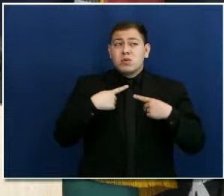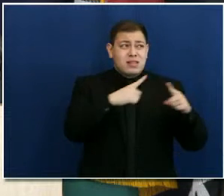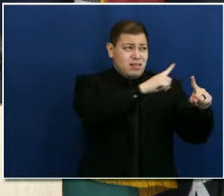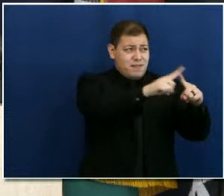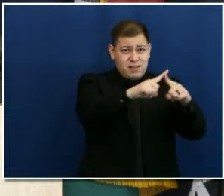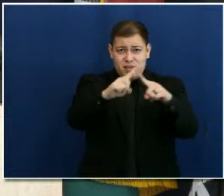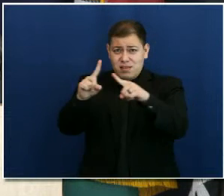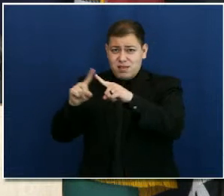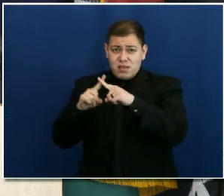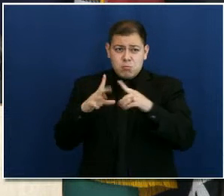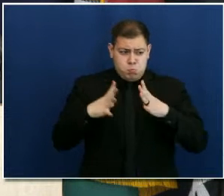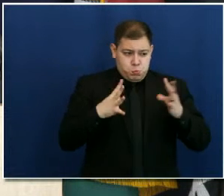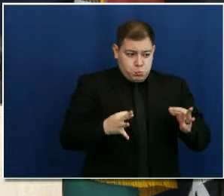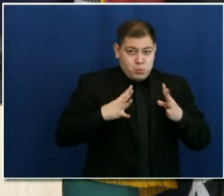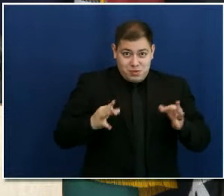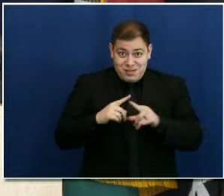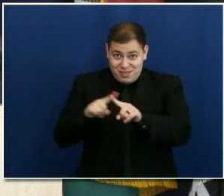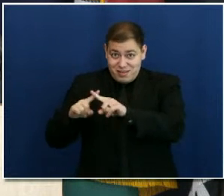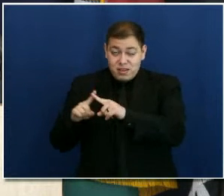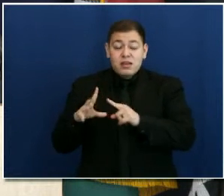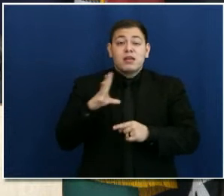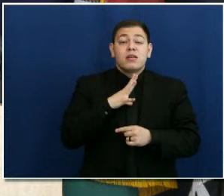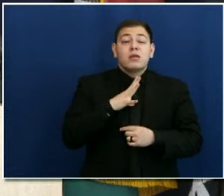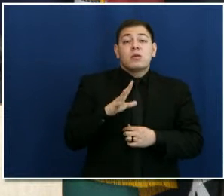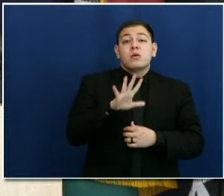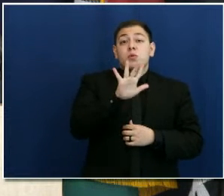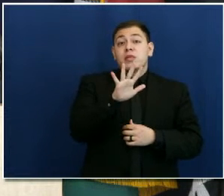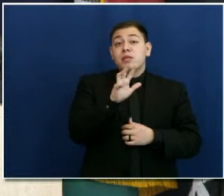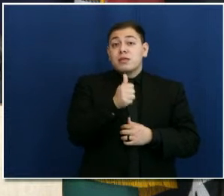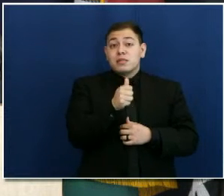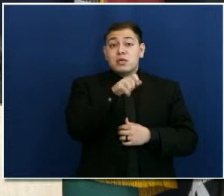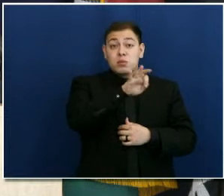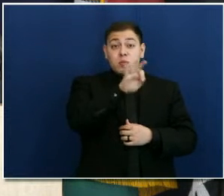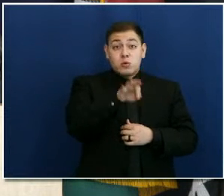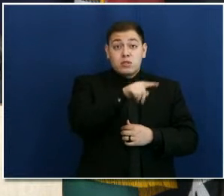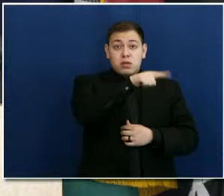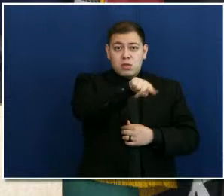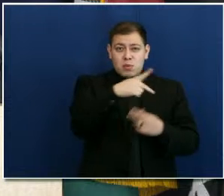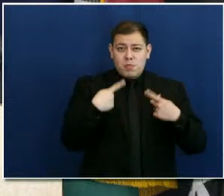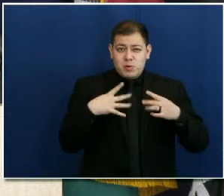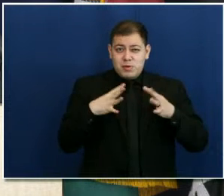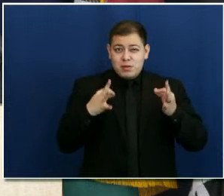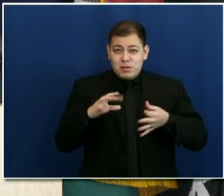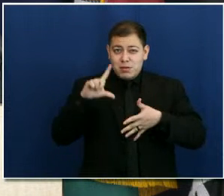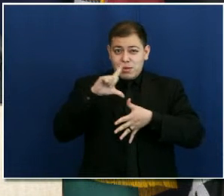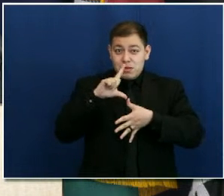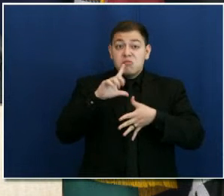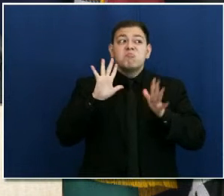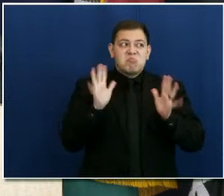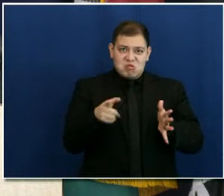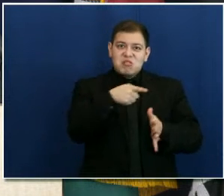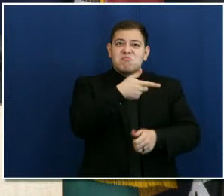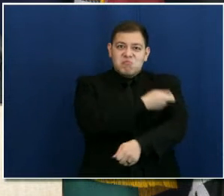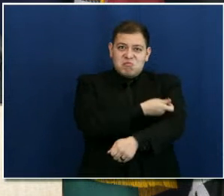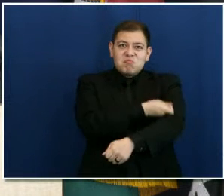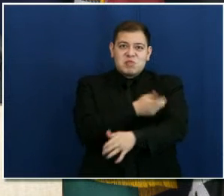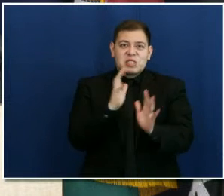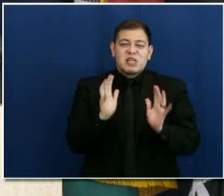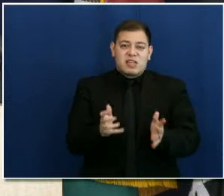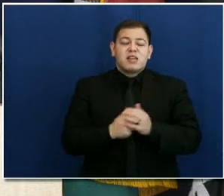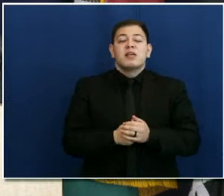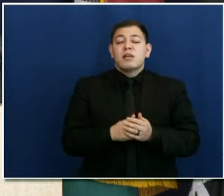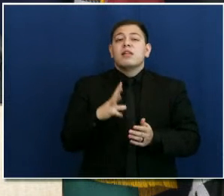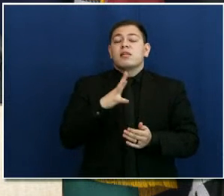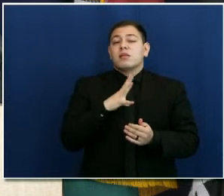importante mencionar que el 53.6% de los latinos que son elegibles para recibir vacuna ya han sido vacunados y